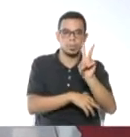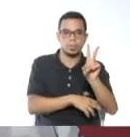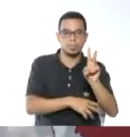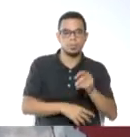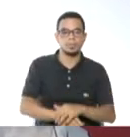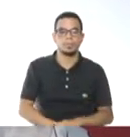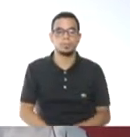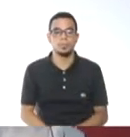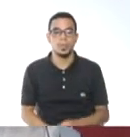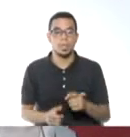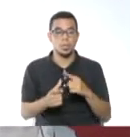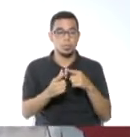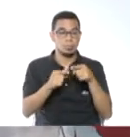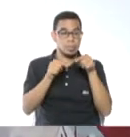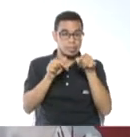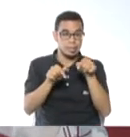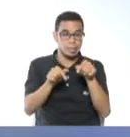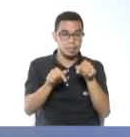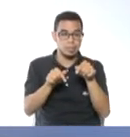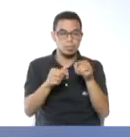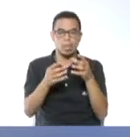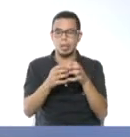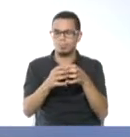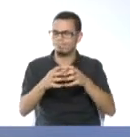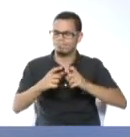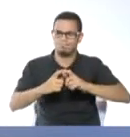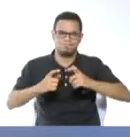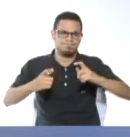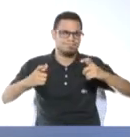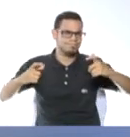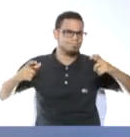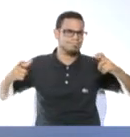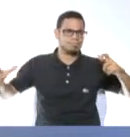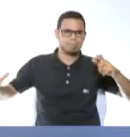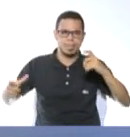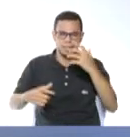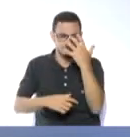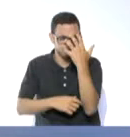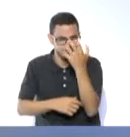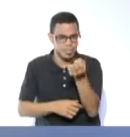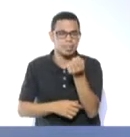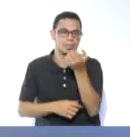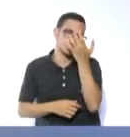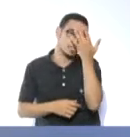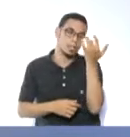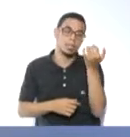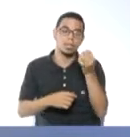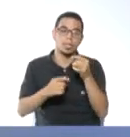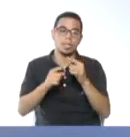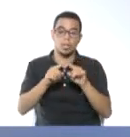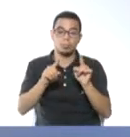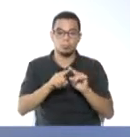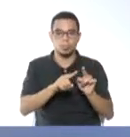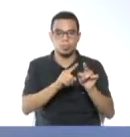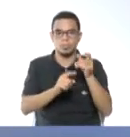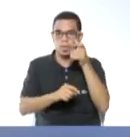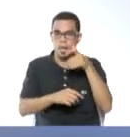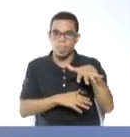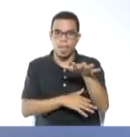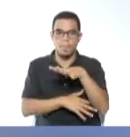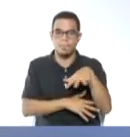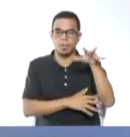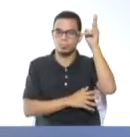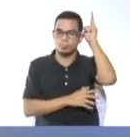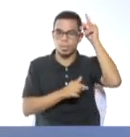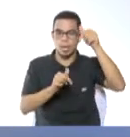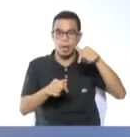gran interpretación que me gustaría mostrarte aquí también. Ajá. Los diversos pueblos indígenas que habitan